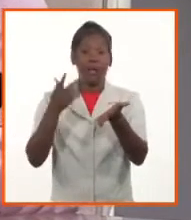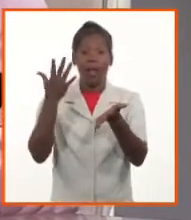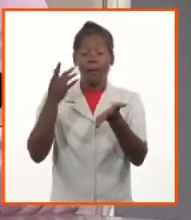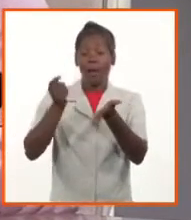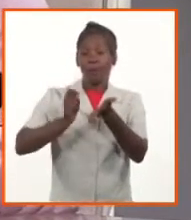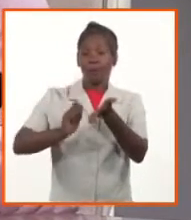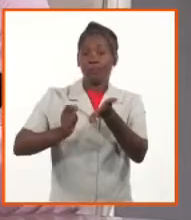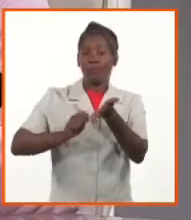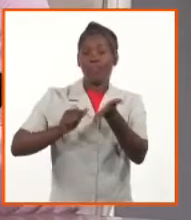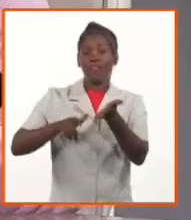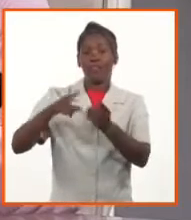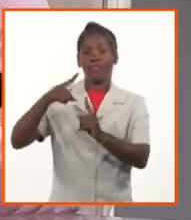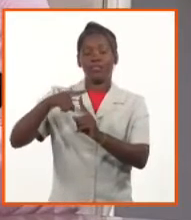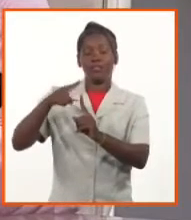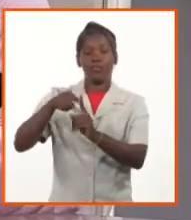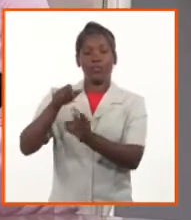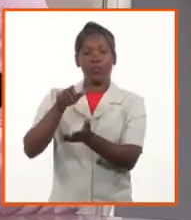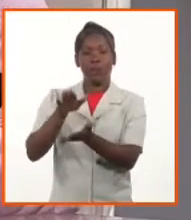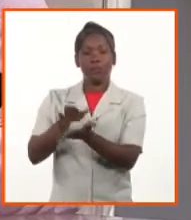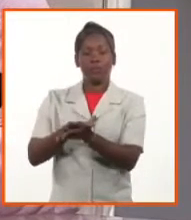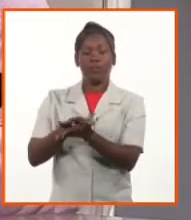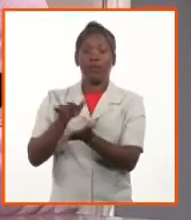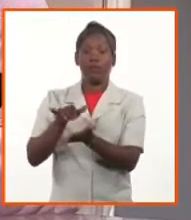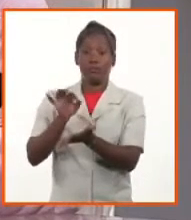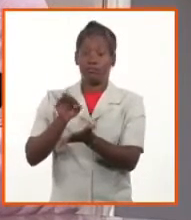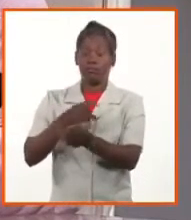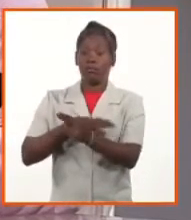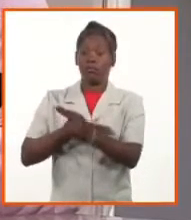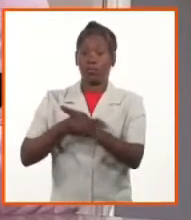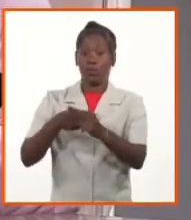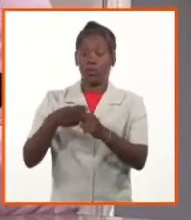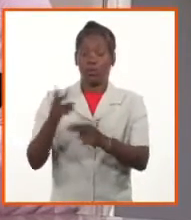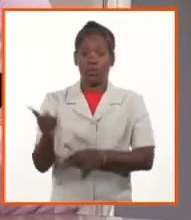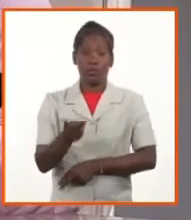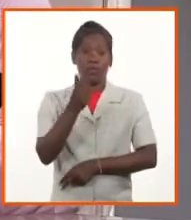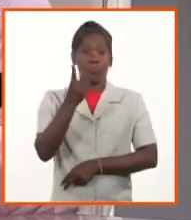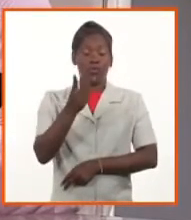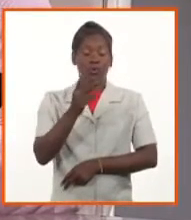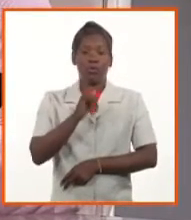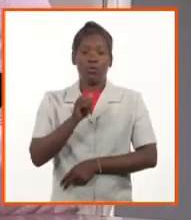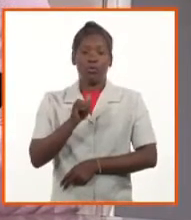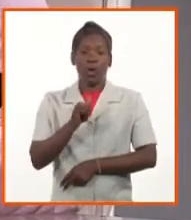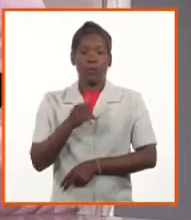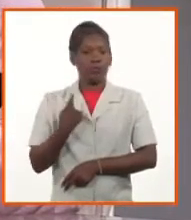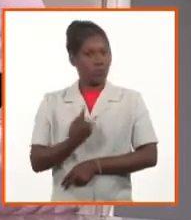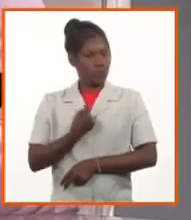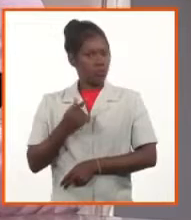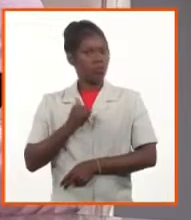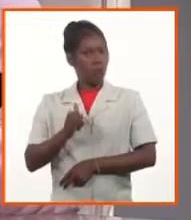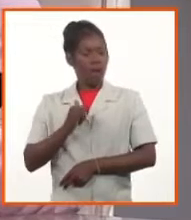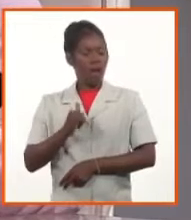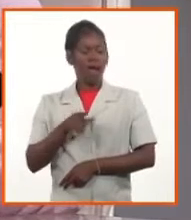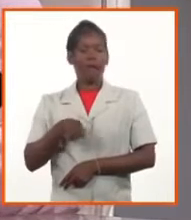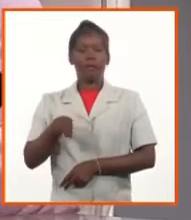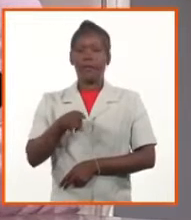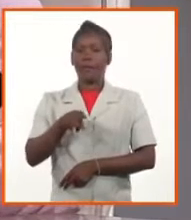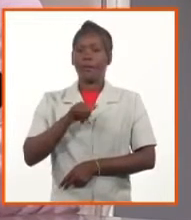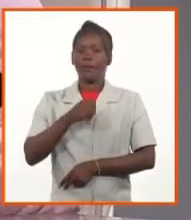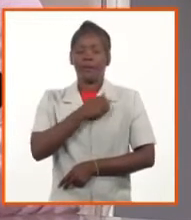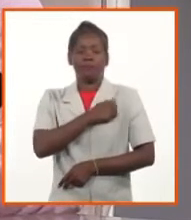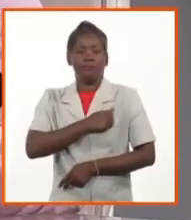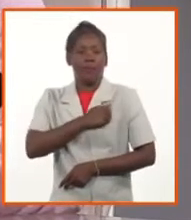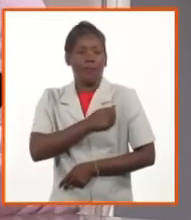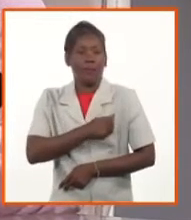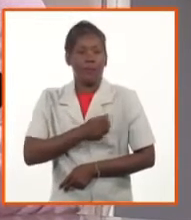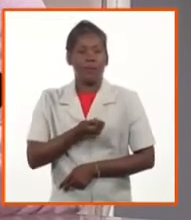nosotros, fueron jóvenes que amaron, que al mismo tiempo sentían muchísima pasión